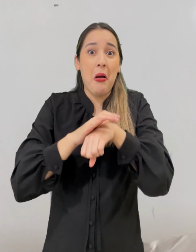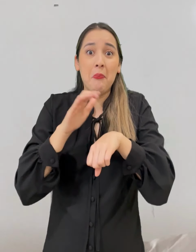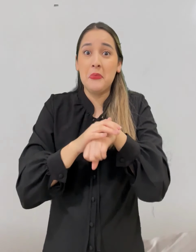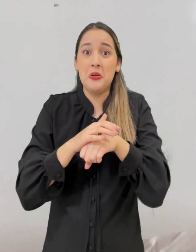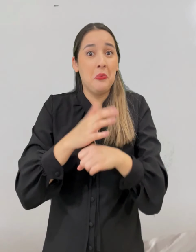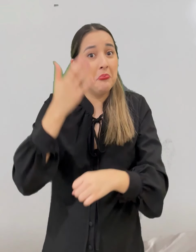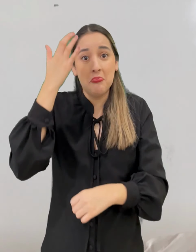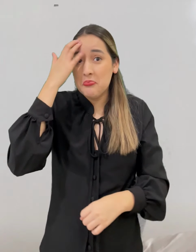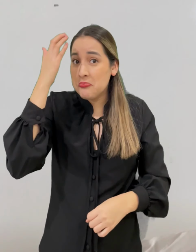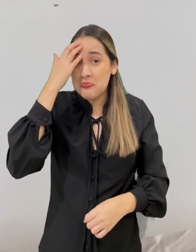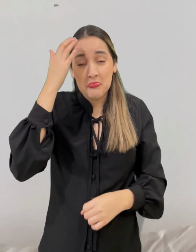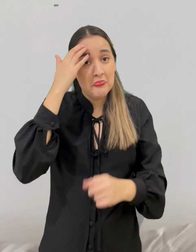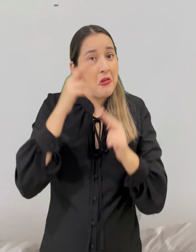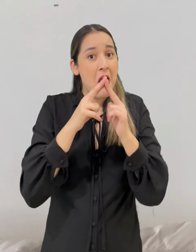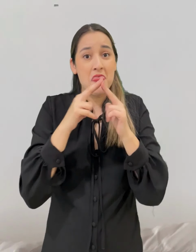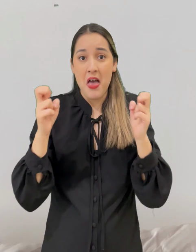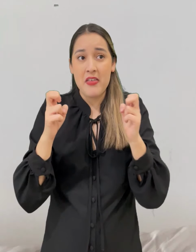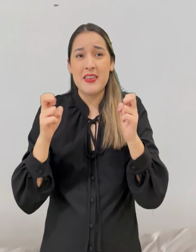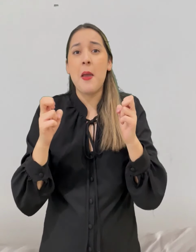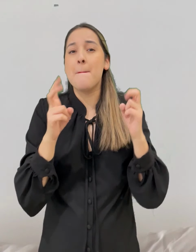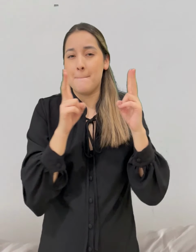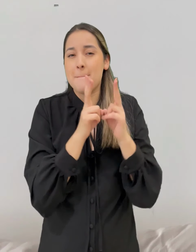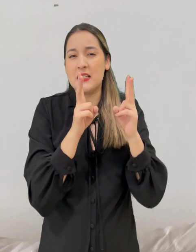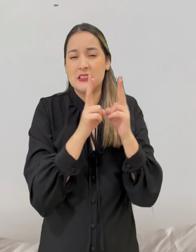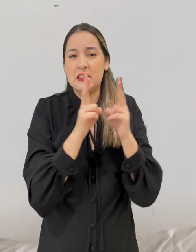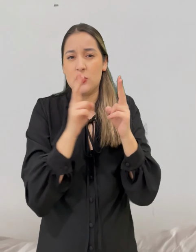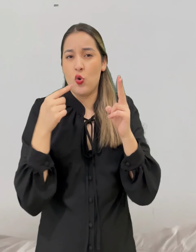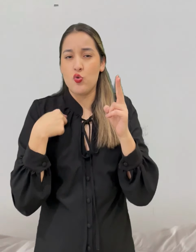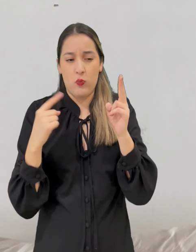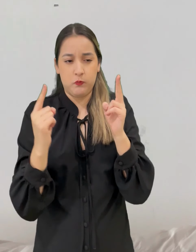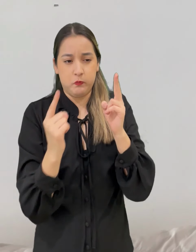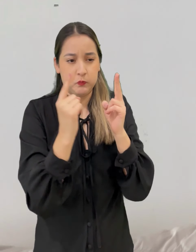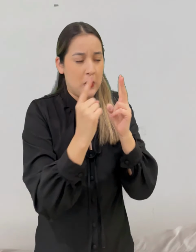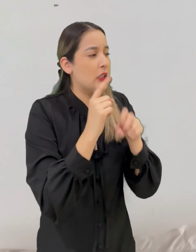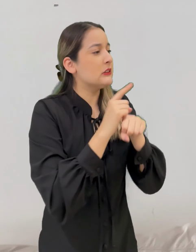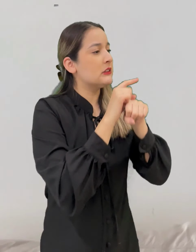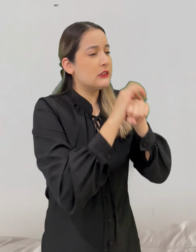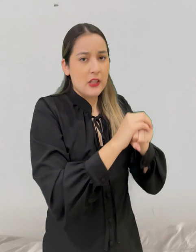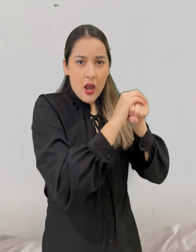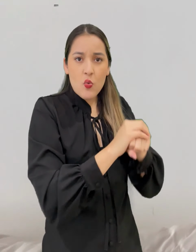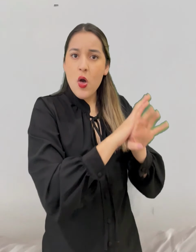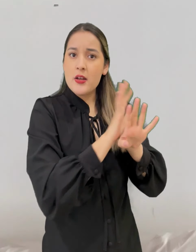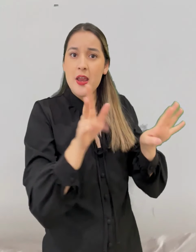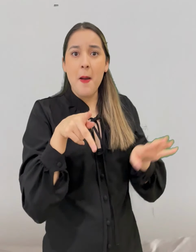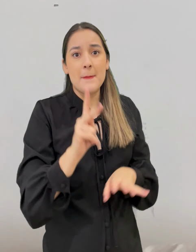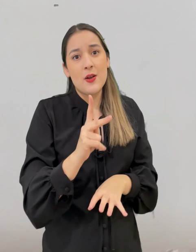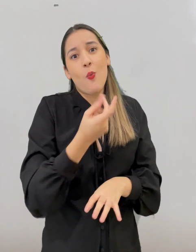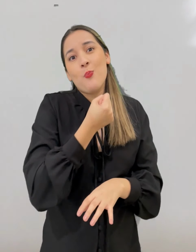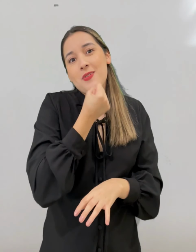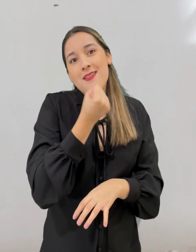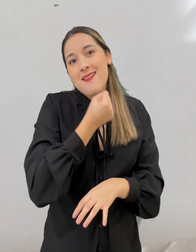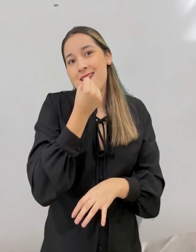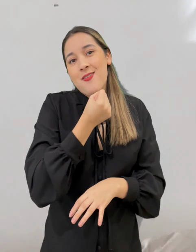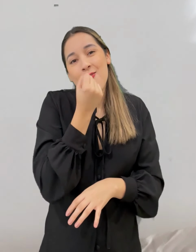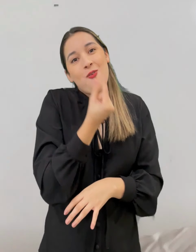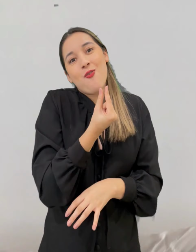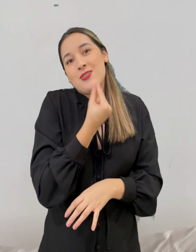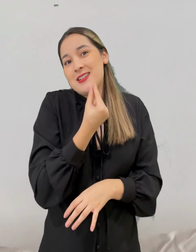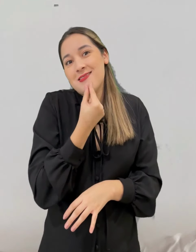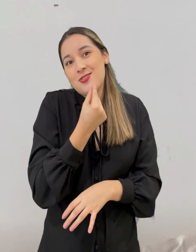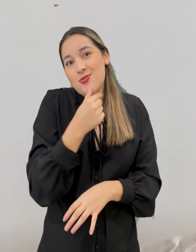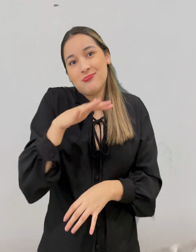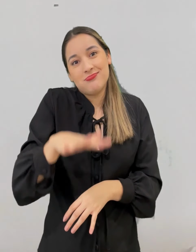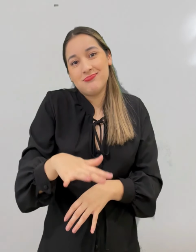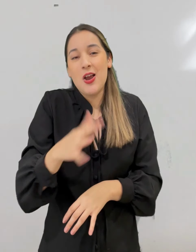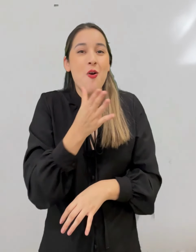mis vecinos que son los que ya conocía lo que presentan con ellos son adultos mayores no tienen líneas chiquitas entonces pues se